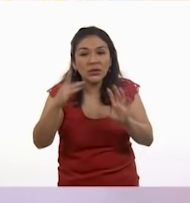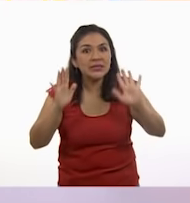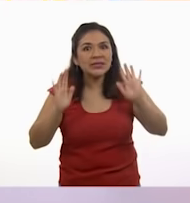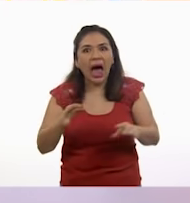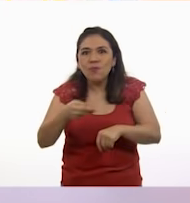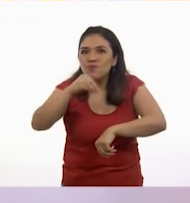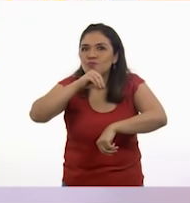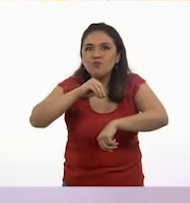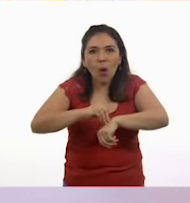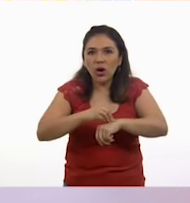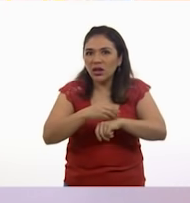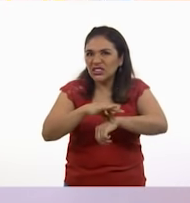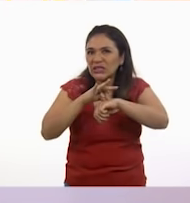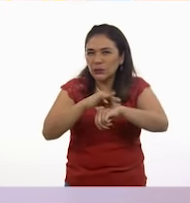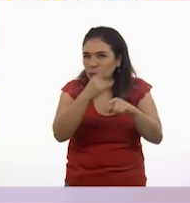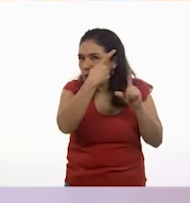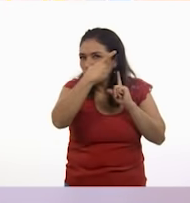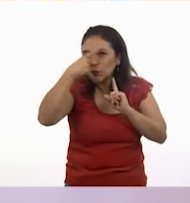poner